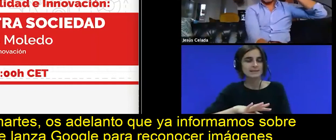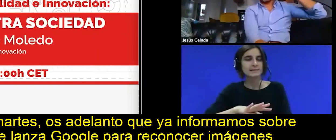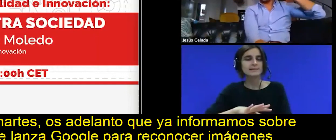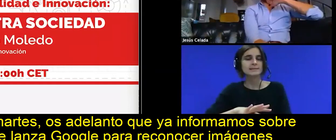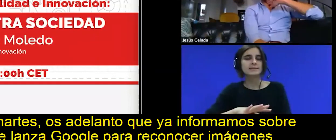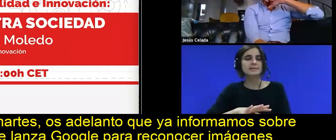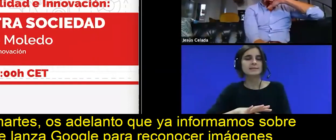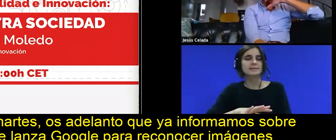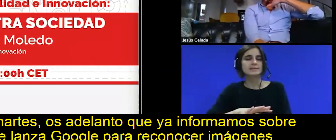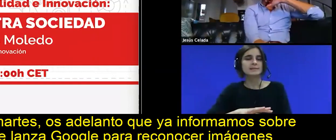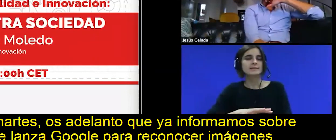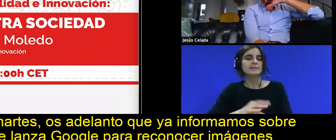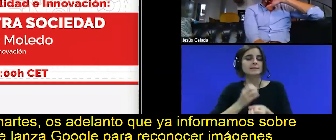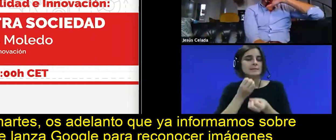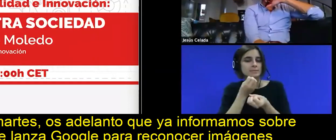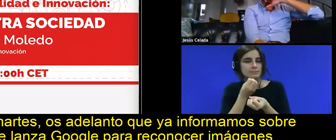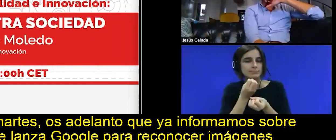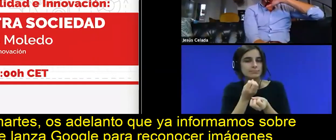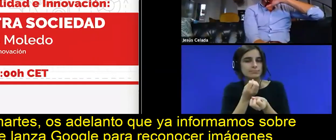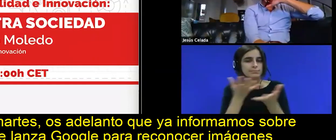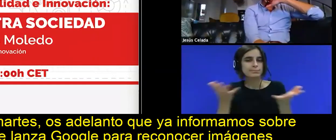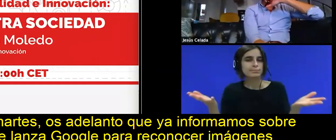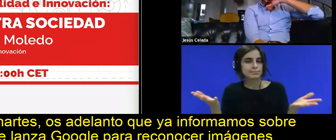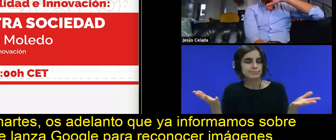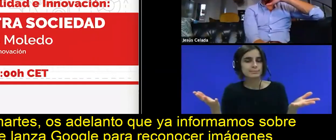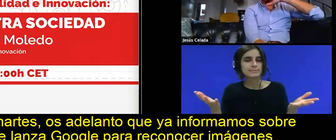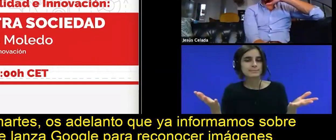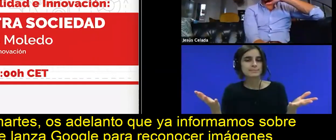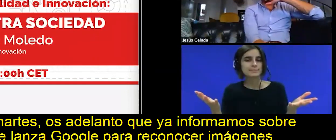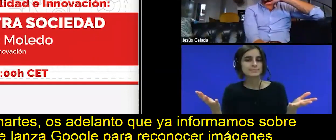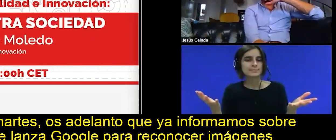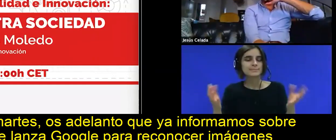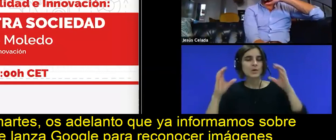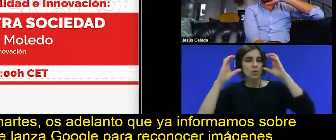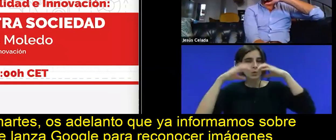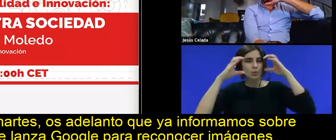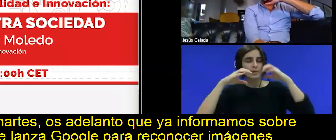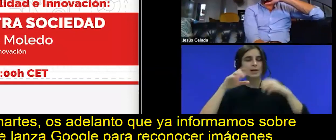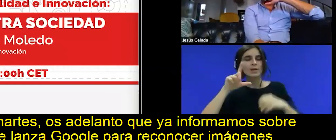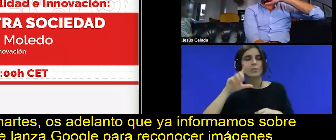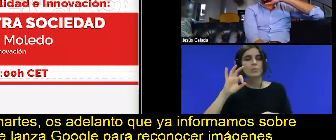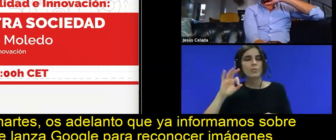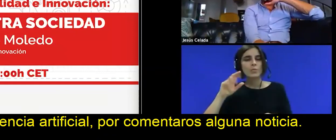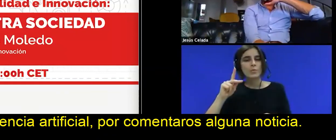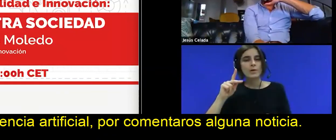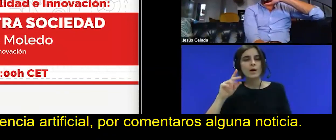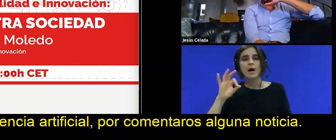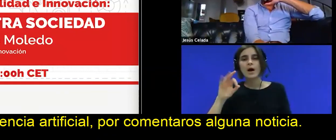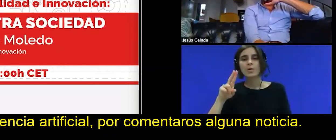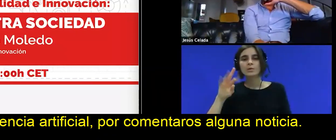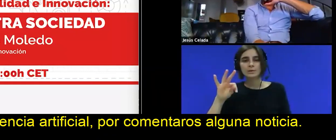ya informamos sobre la solución que lanza Google, Lookout, para reconocer imágenes a través